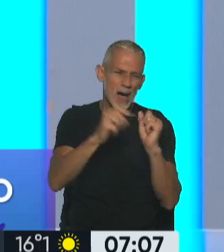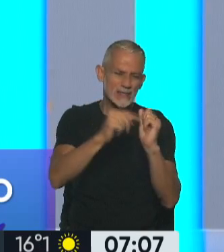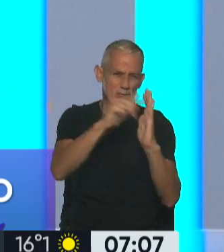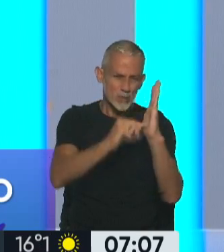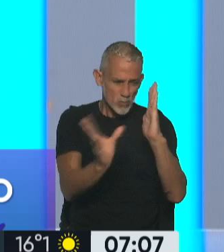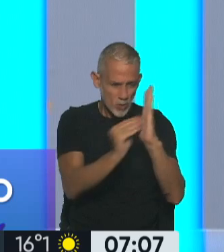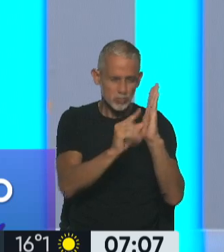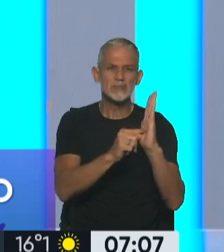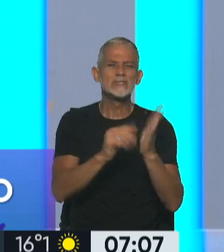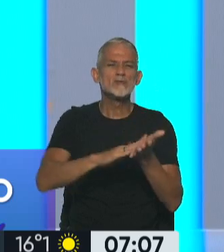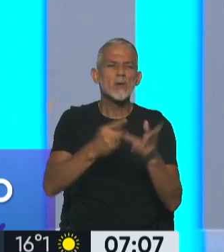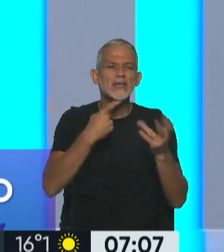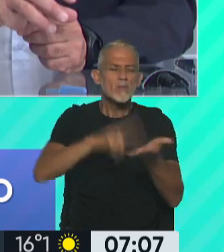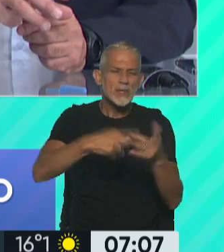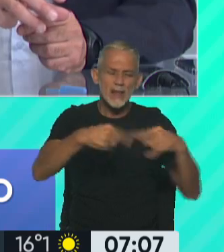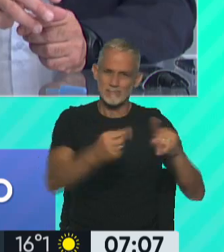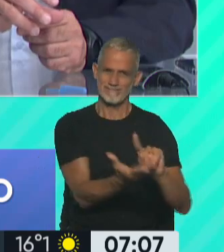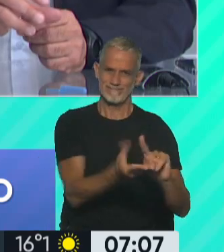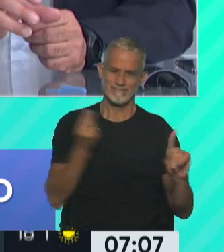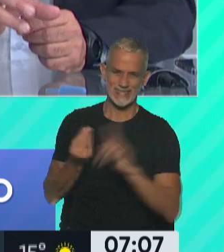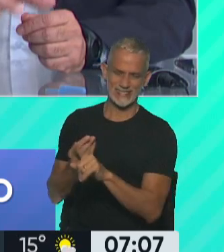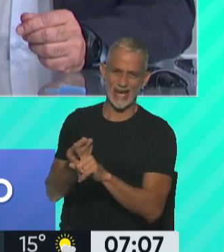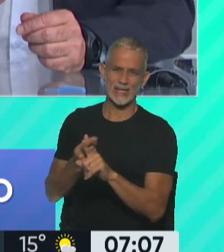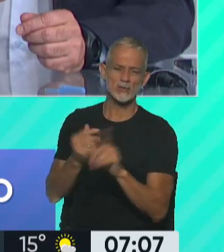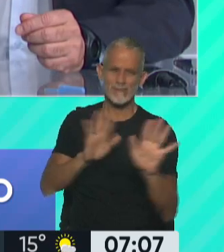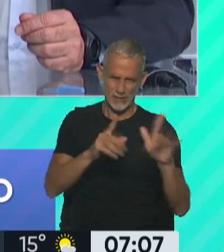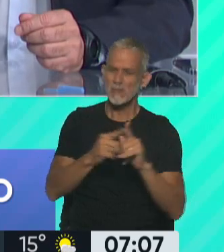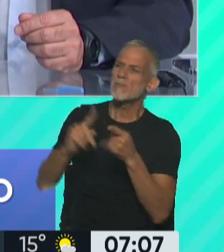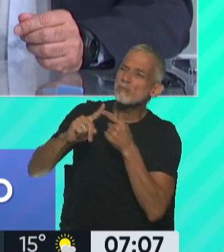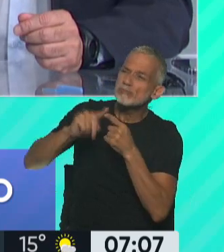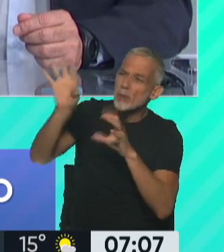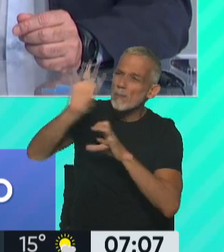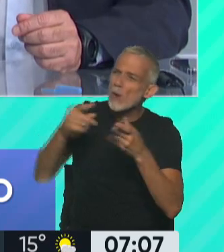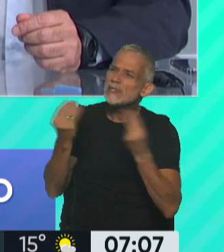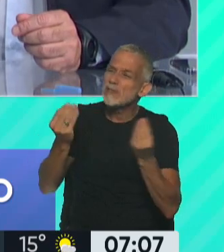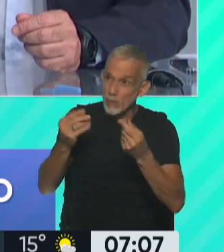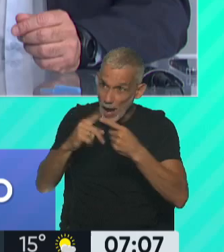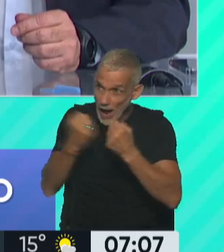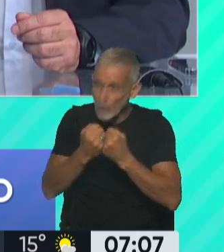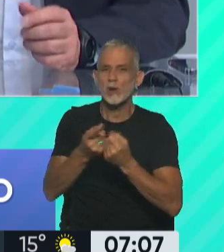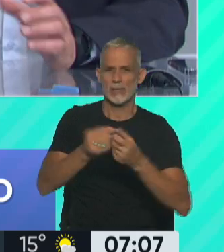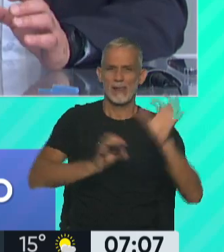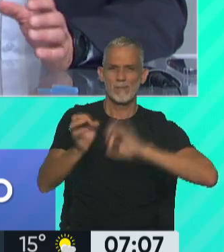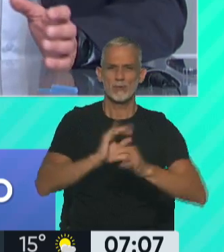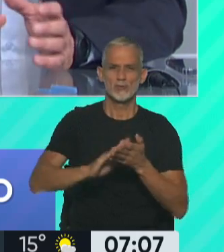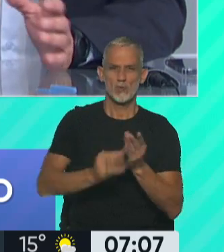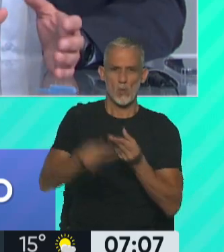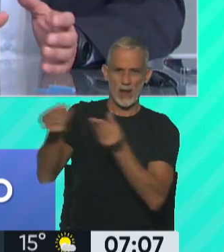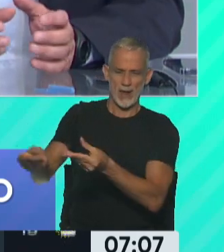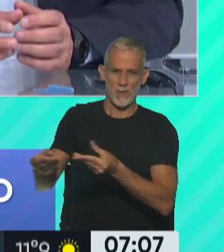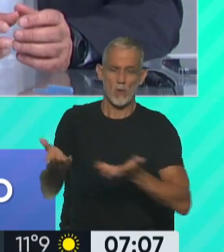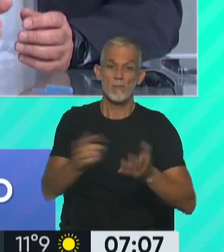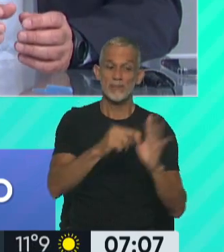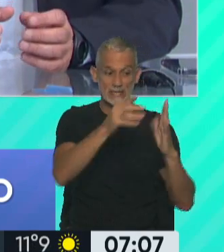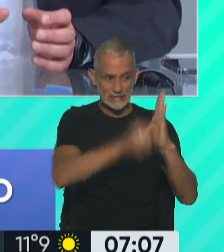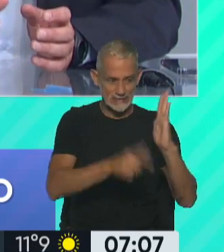el capítulo fiscal, es lo que se va a conversar con las provincias. Se van a sacar, digamos, partes de lo que es o lo que